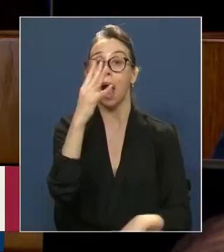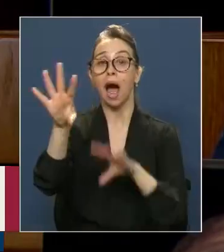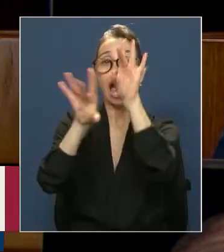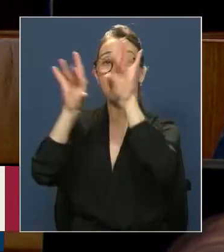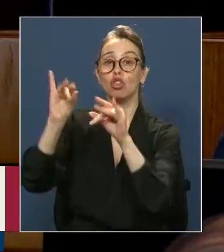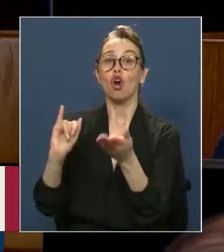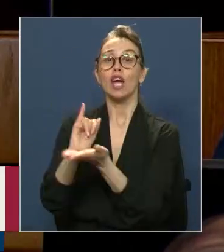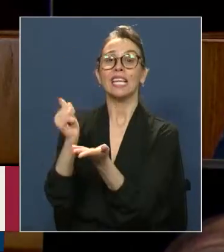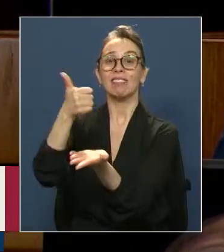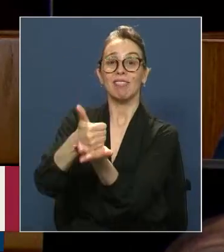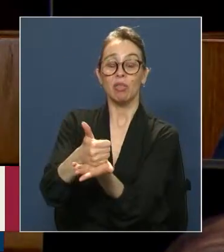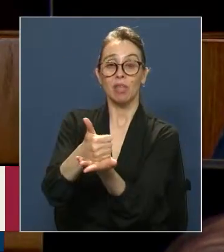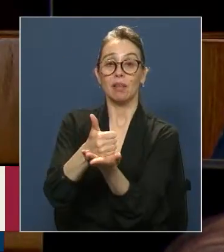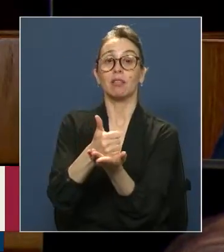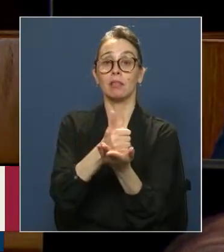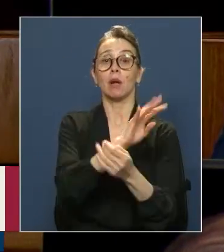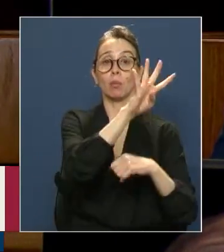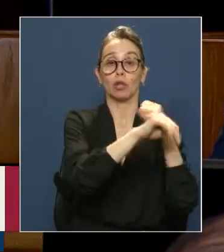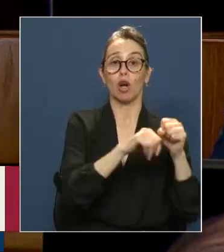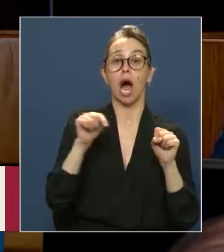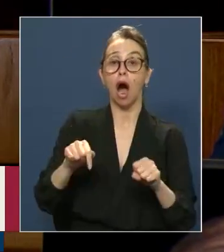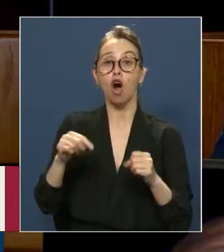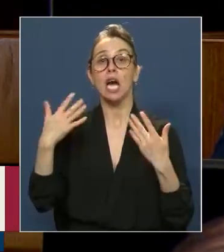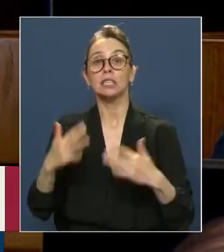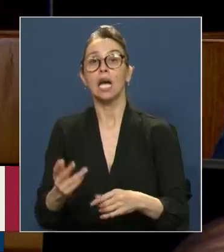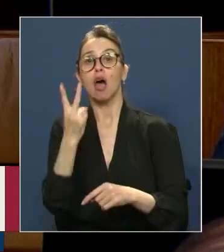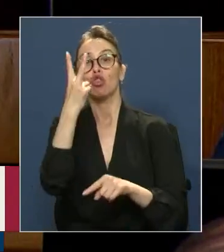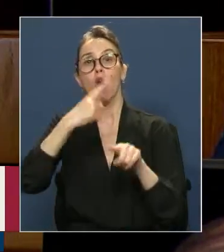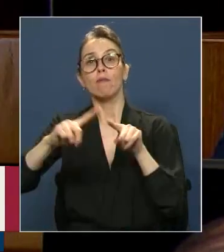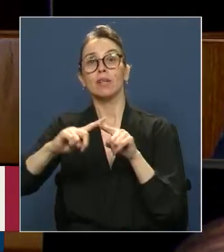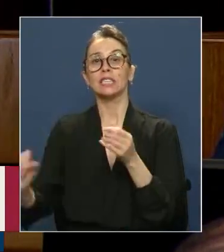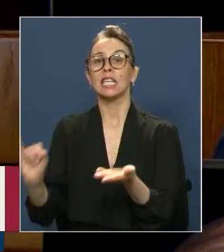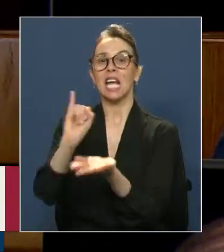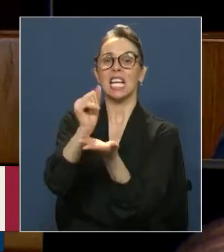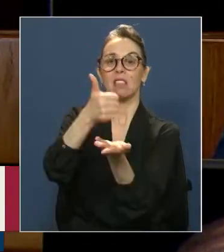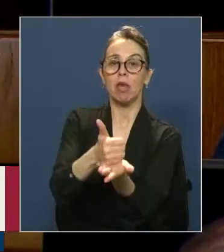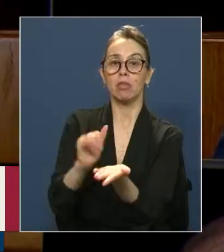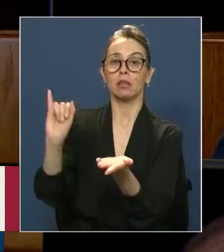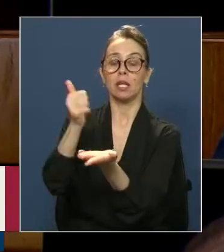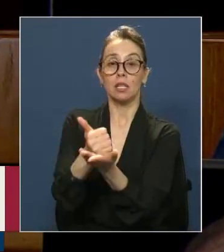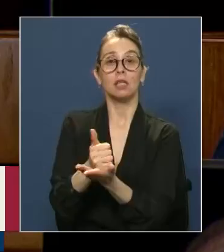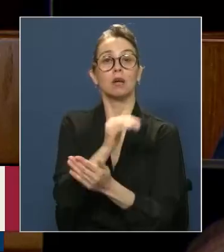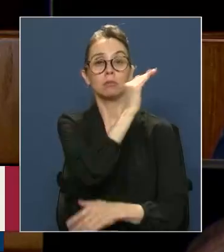4 intendentes en 4 años, ahora ya llevamos 2. Los llamamos a rectificar su actitud con las